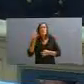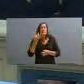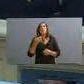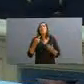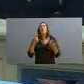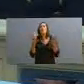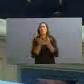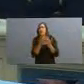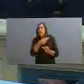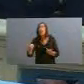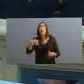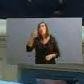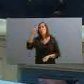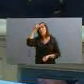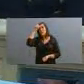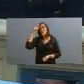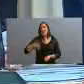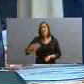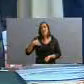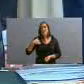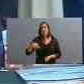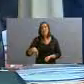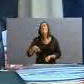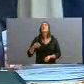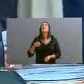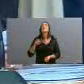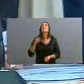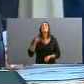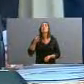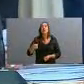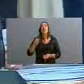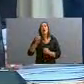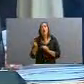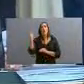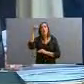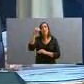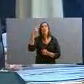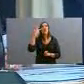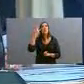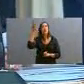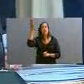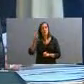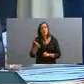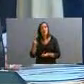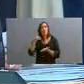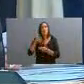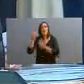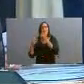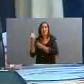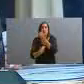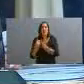Federal también, 584% más porcentualmente, un 18% más de efectivos,